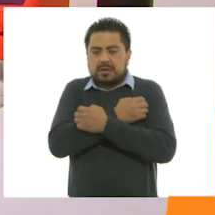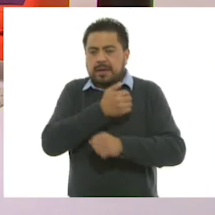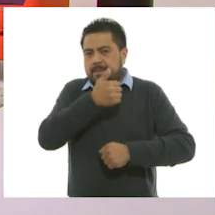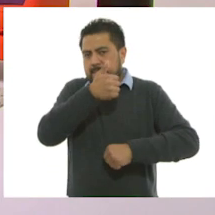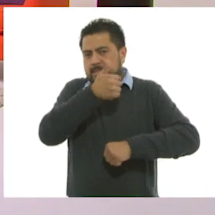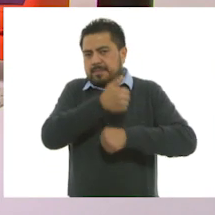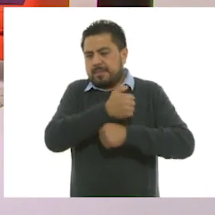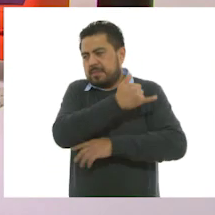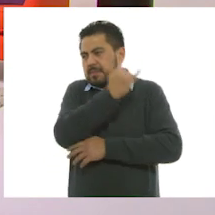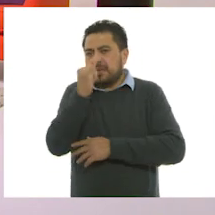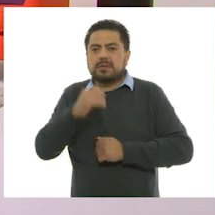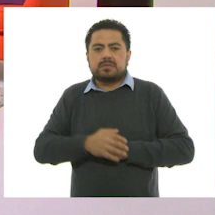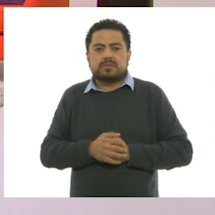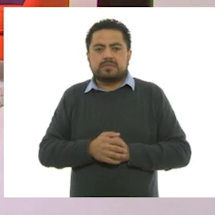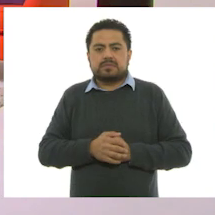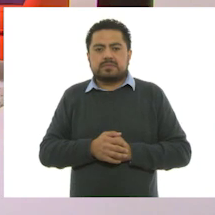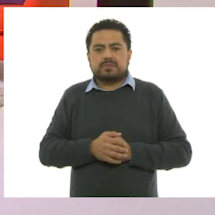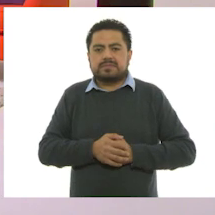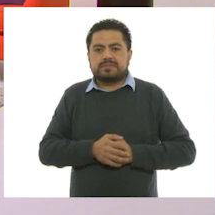Preescolar. ¡Hasta pronto!